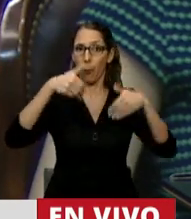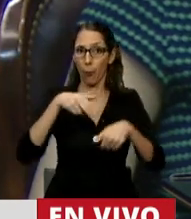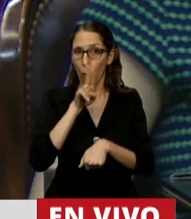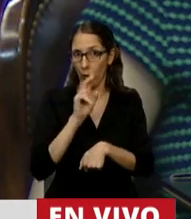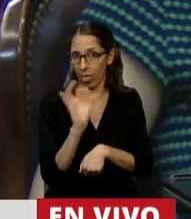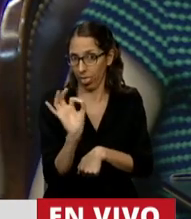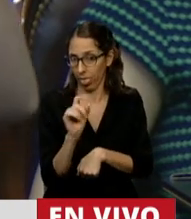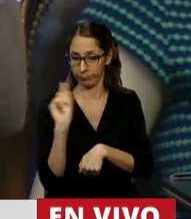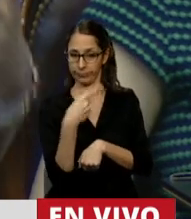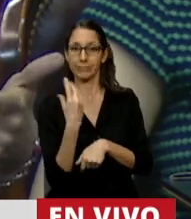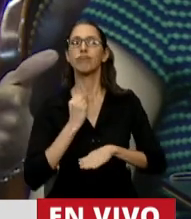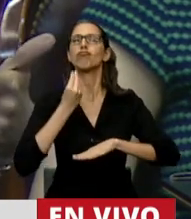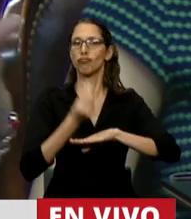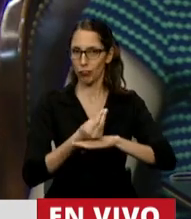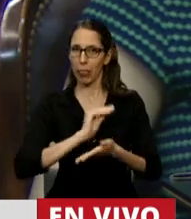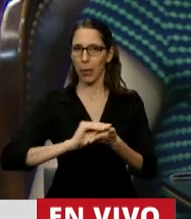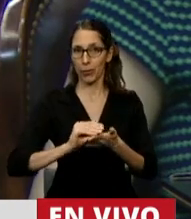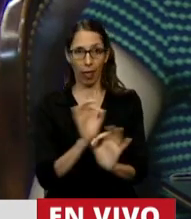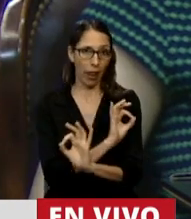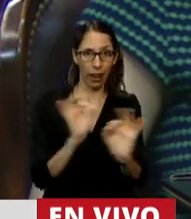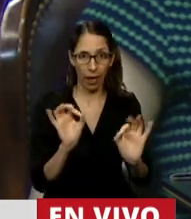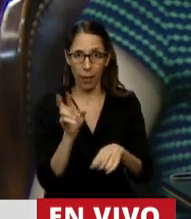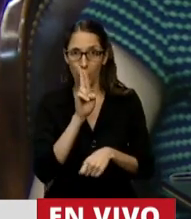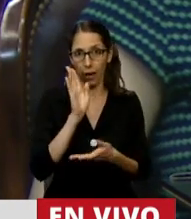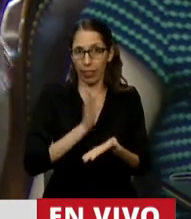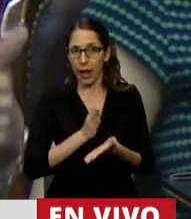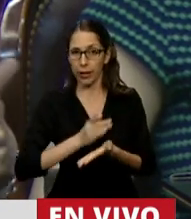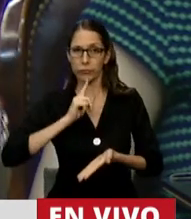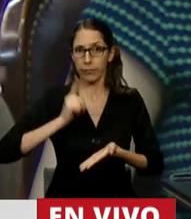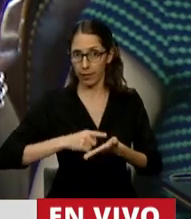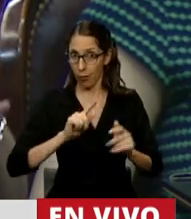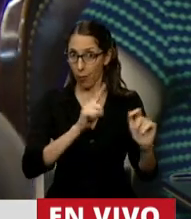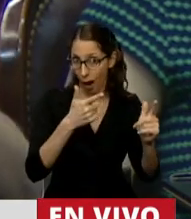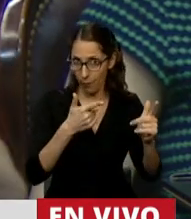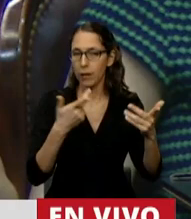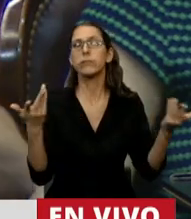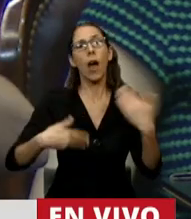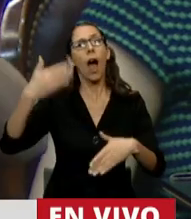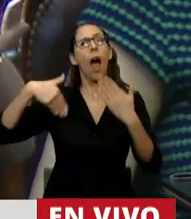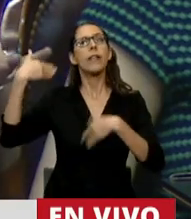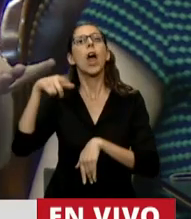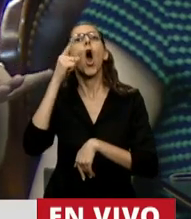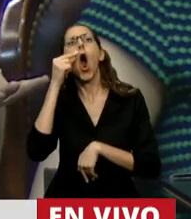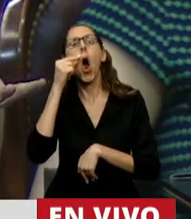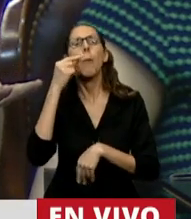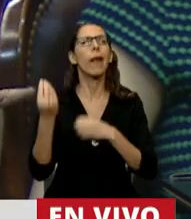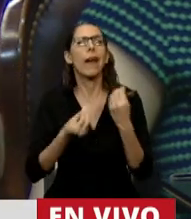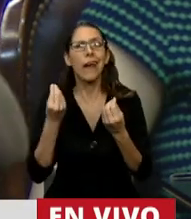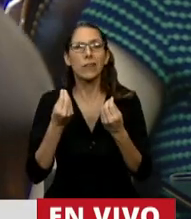elegidas representantes, éramos incapaces, digamos, el legislador lo que creó fue un sistema de